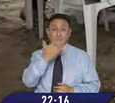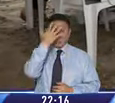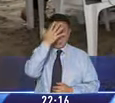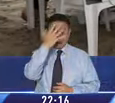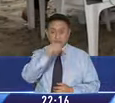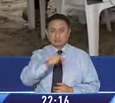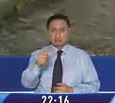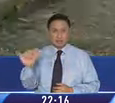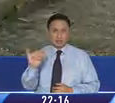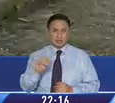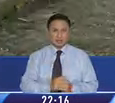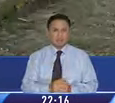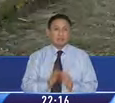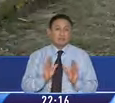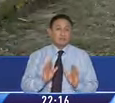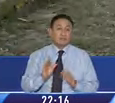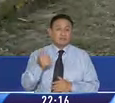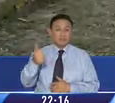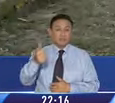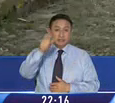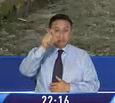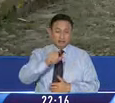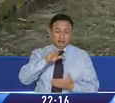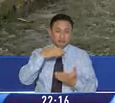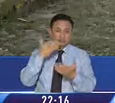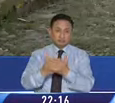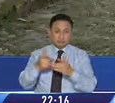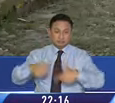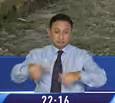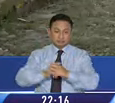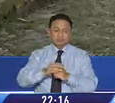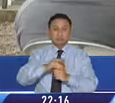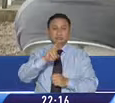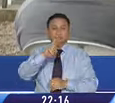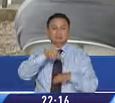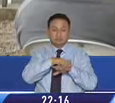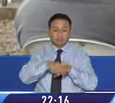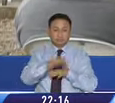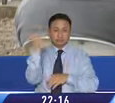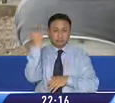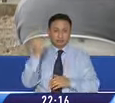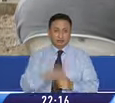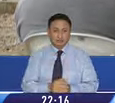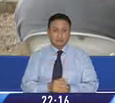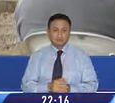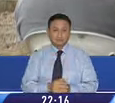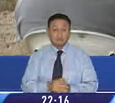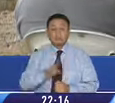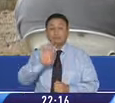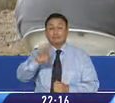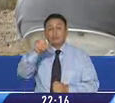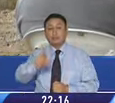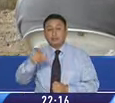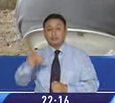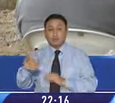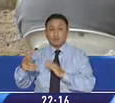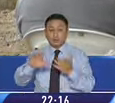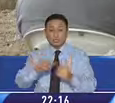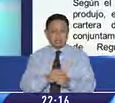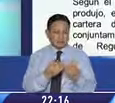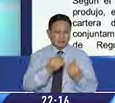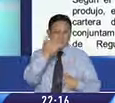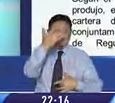provincias afectadas. Al parecer, el mismo distribuidor llegó hasta el sector de Río Verde. Hasta el momento han reportado 4 fallecidos y decenas de